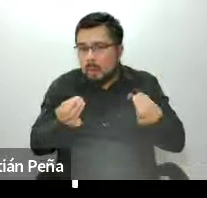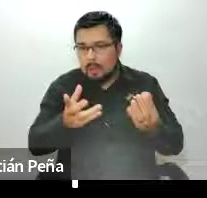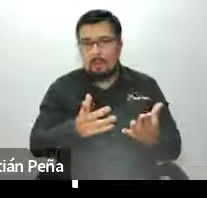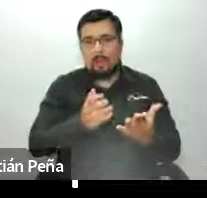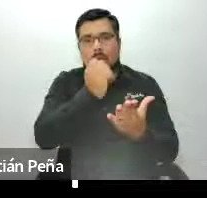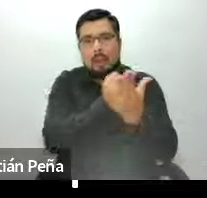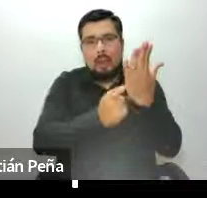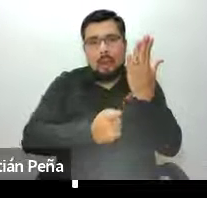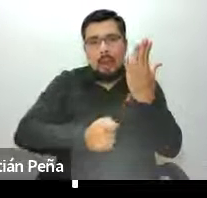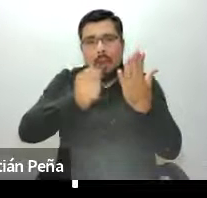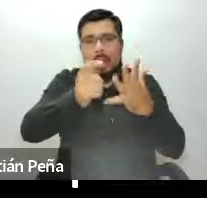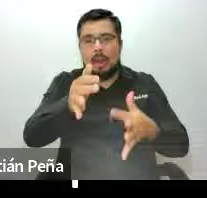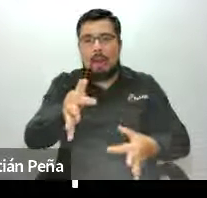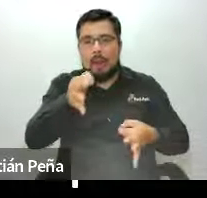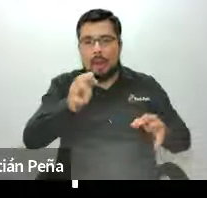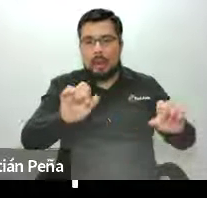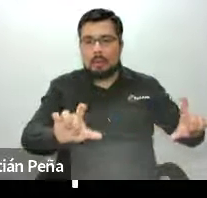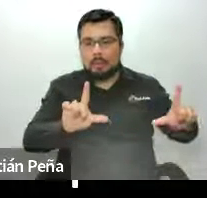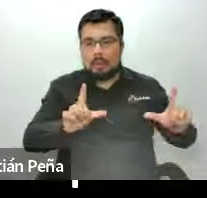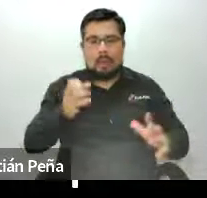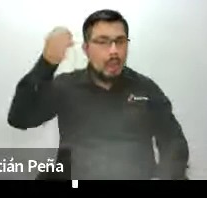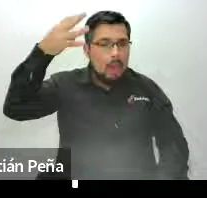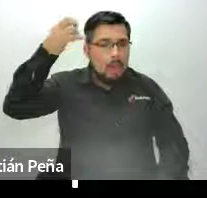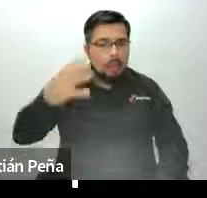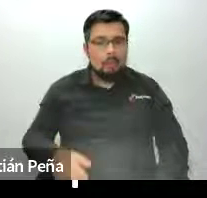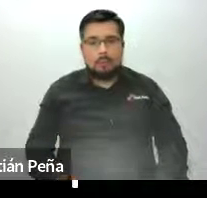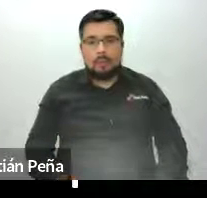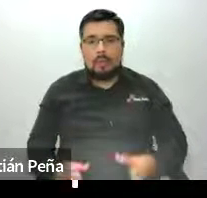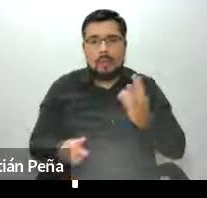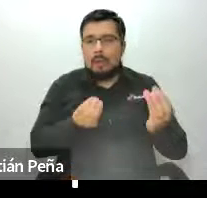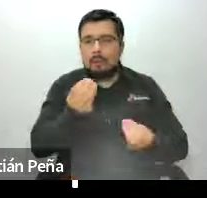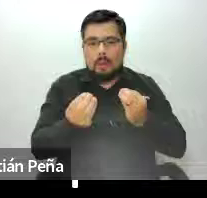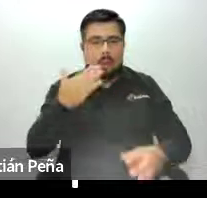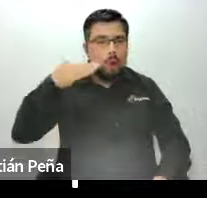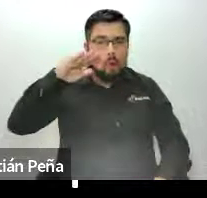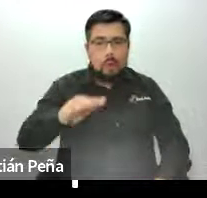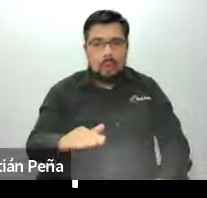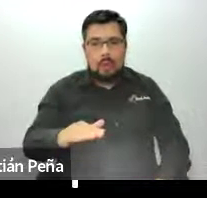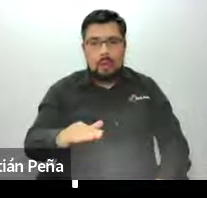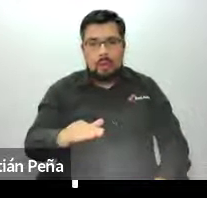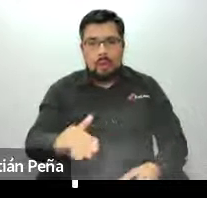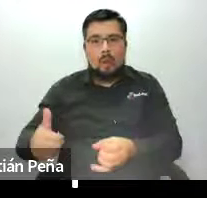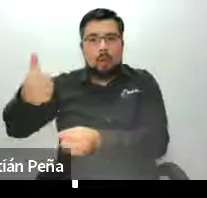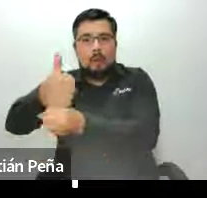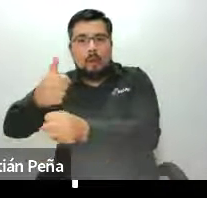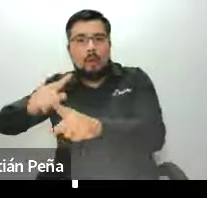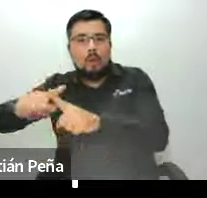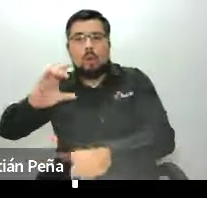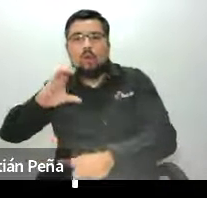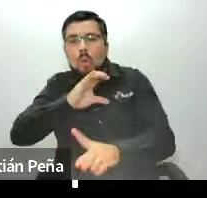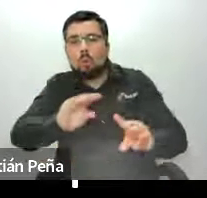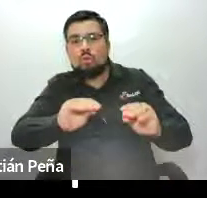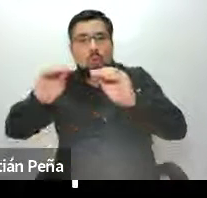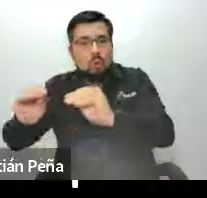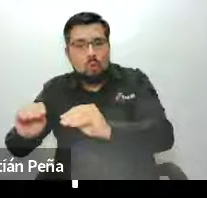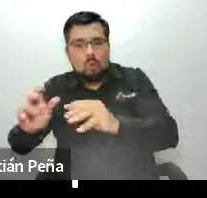niños que pasaban o no de curso, bajo qué prisma se miraba estos aprendizajes? Y también habían desafíos para